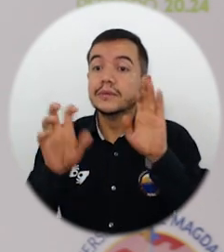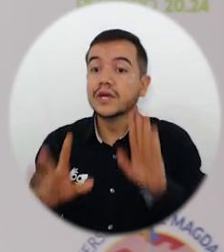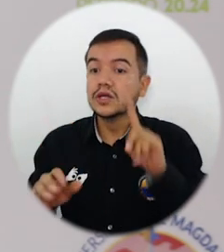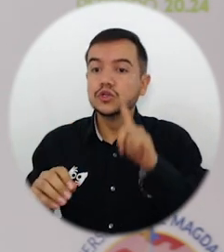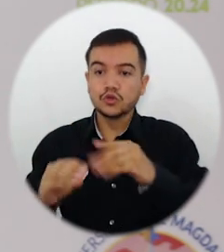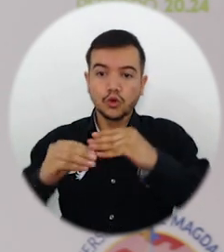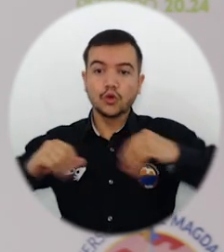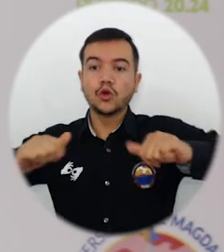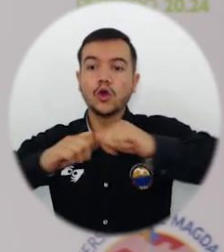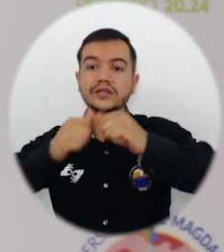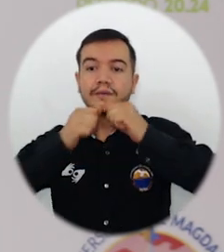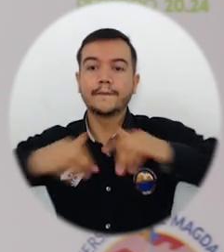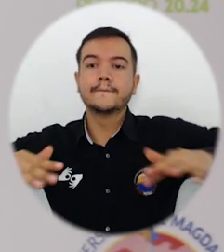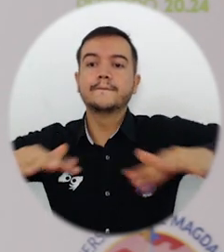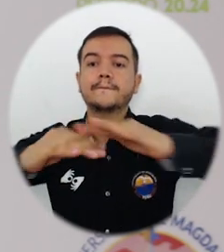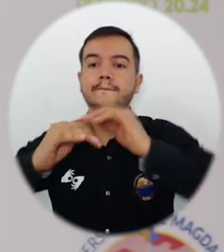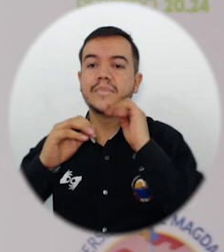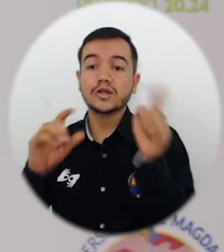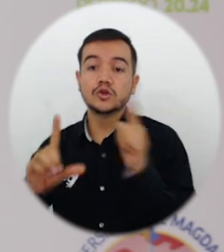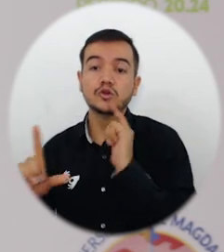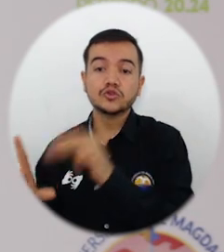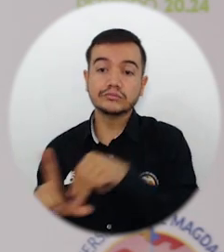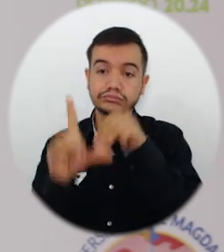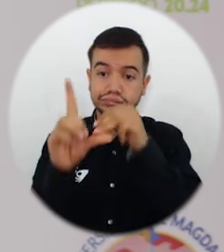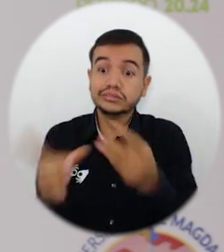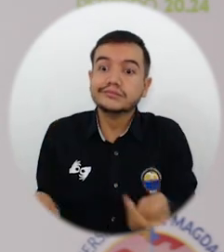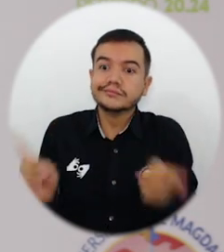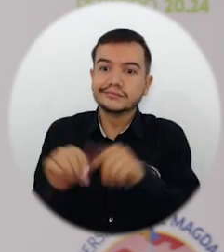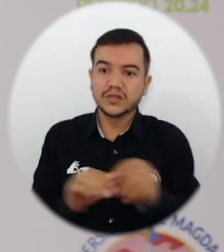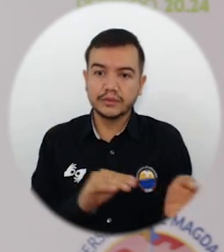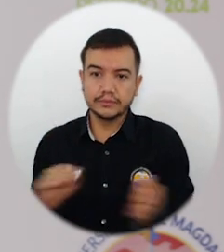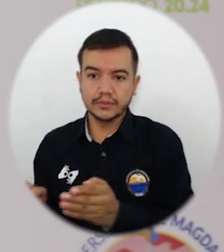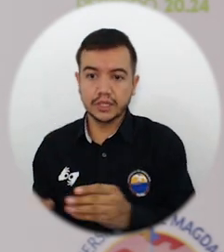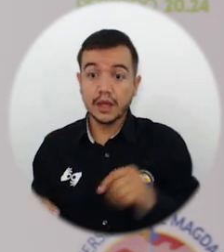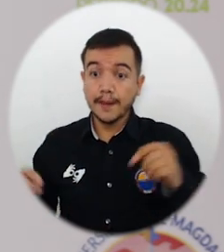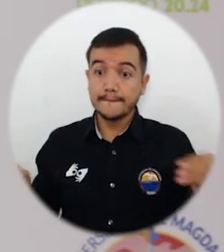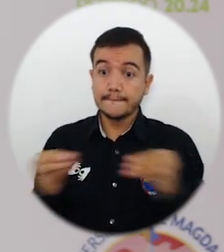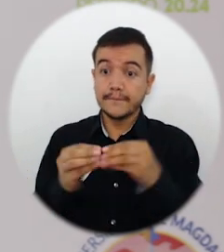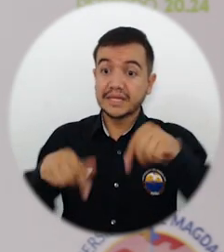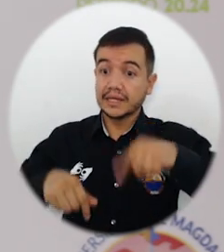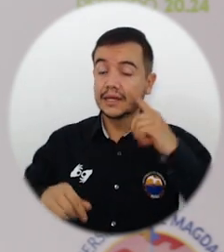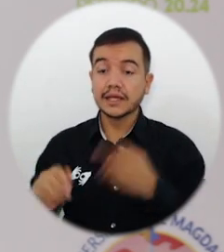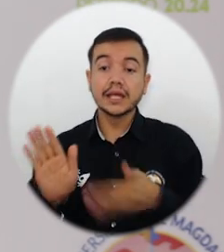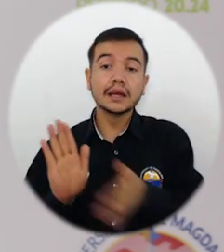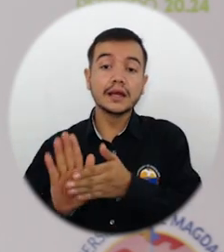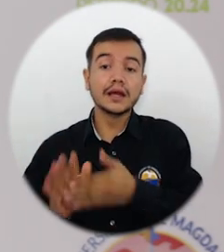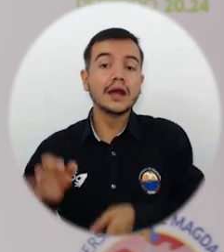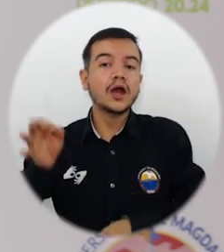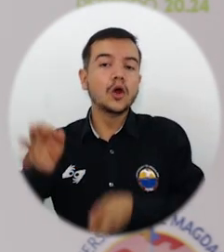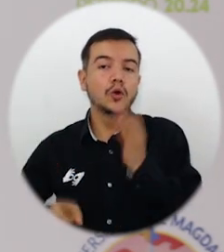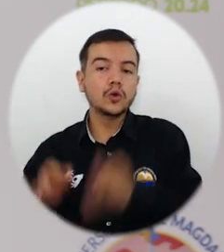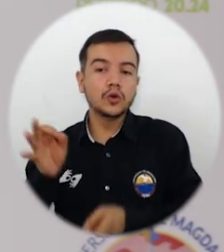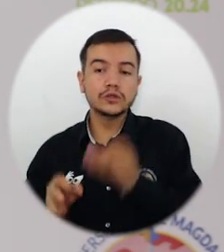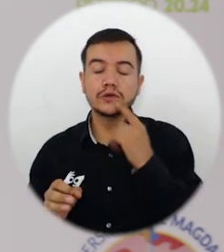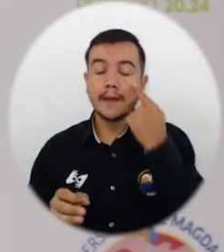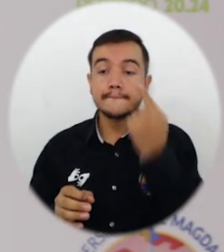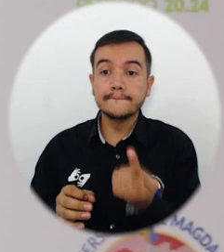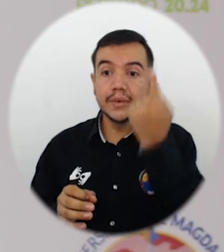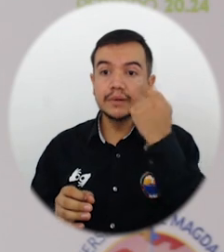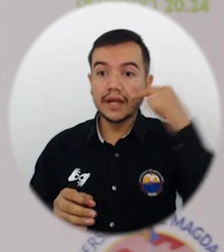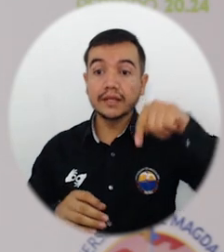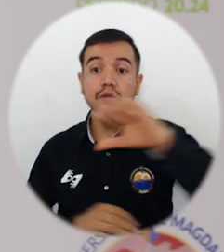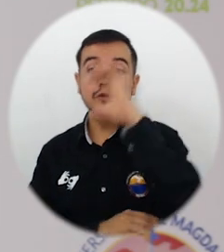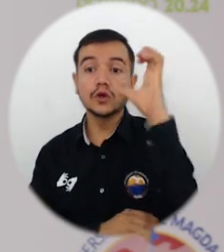hacíamos también con la maestría en argumentación jurídica, la primera en Colombia, pero también lo hacíamos con la maestría en turismo sostenible.